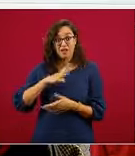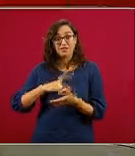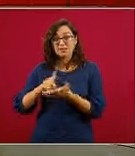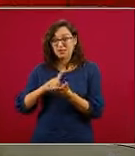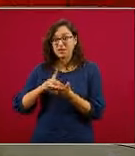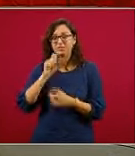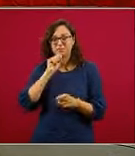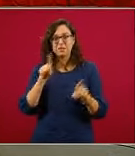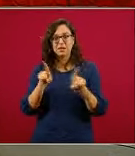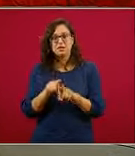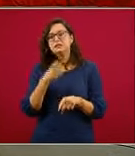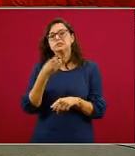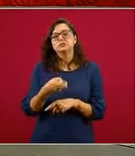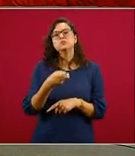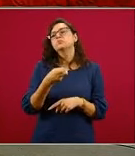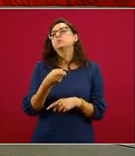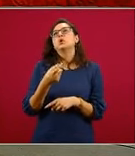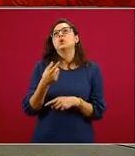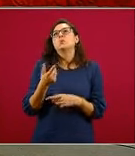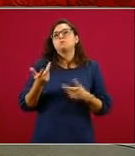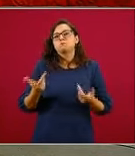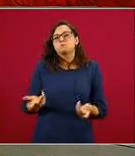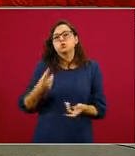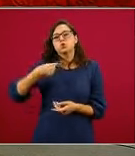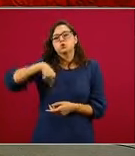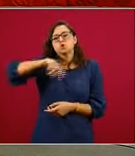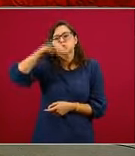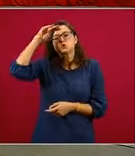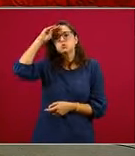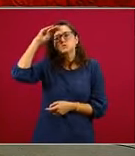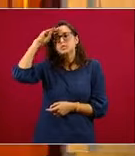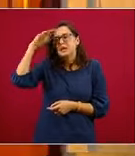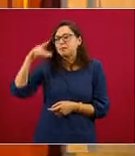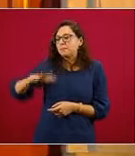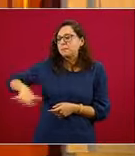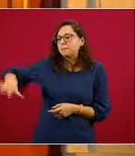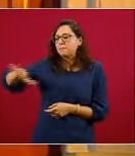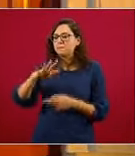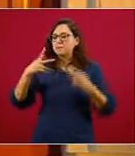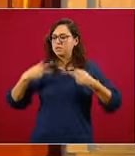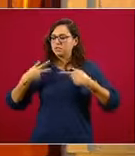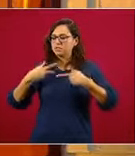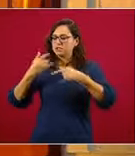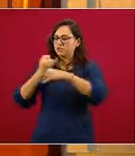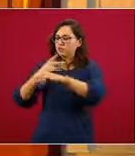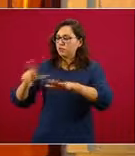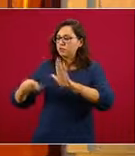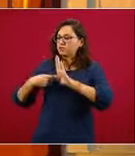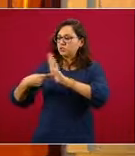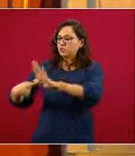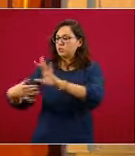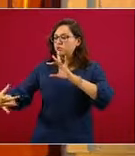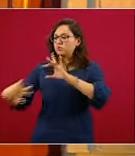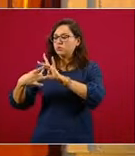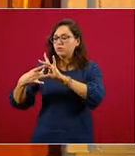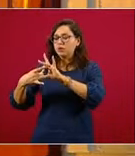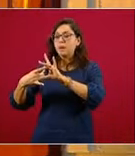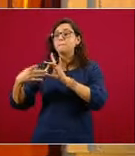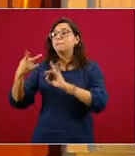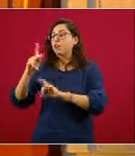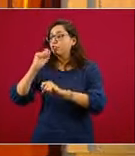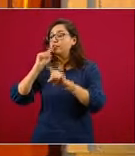va a tener distintos fines, no solamente en relación a la población a la que le dirigimos la información. Nosotros tenemos lazos de